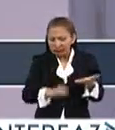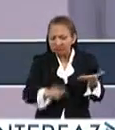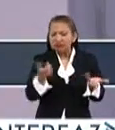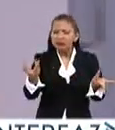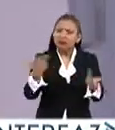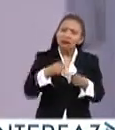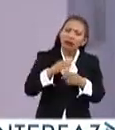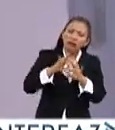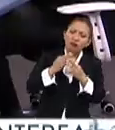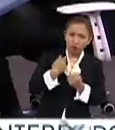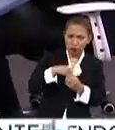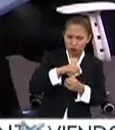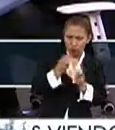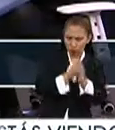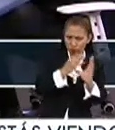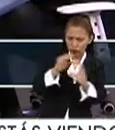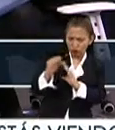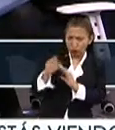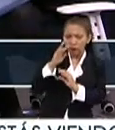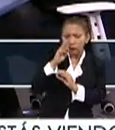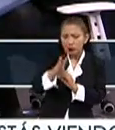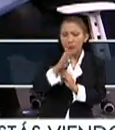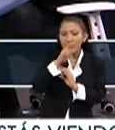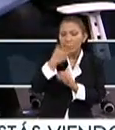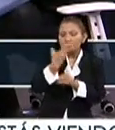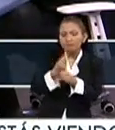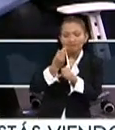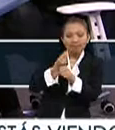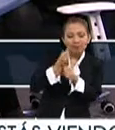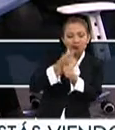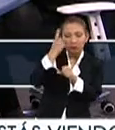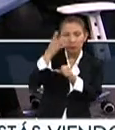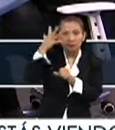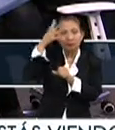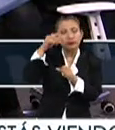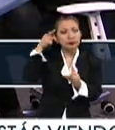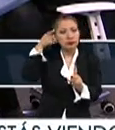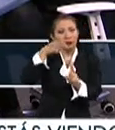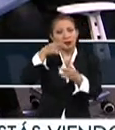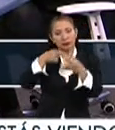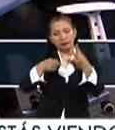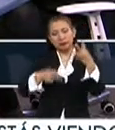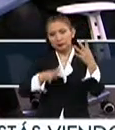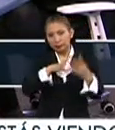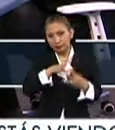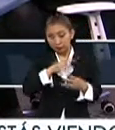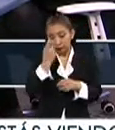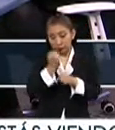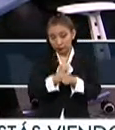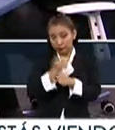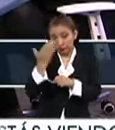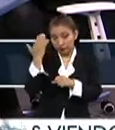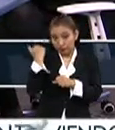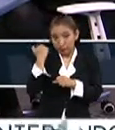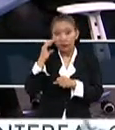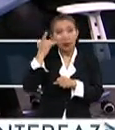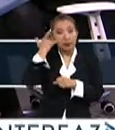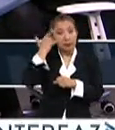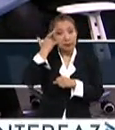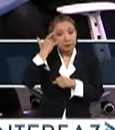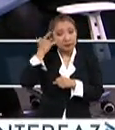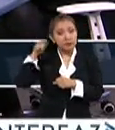sobre el modelo que tenemos y ver cuáles son las mejores estrategias para alcanzar los objetivos planteados. La semana pasada en